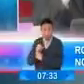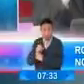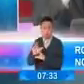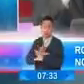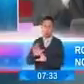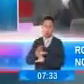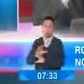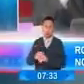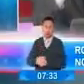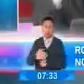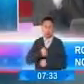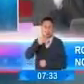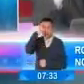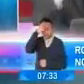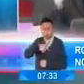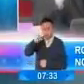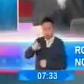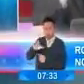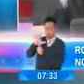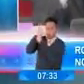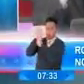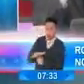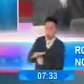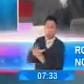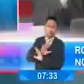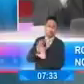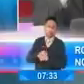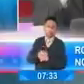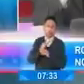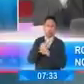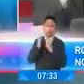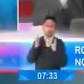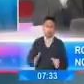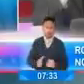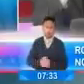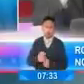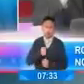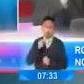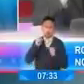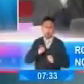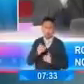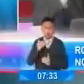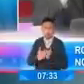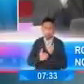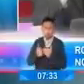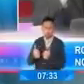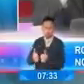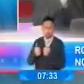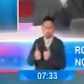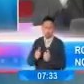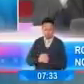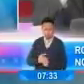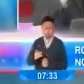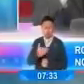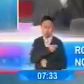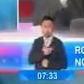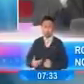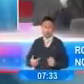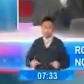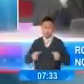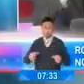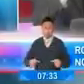esté dirigida a hacerle daño a alguien. Al contrario, como funcionarios tenemos que lograr hacer bien. Y el presidente lo ha